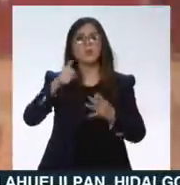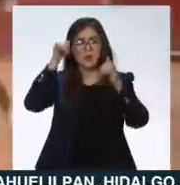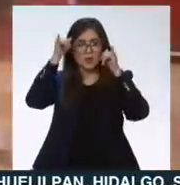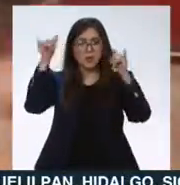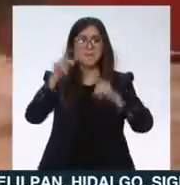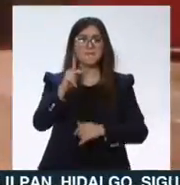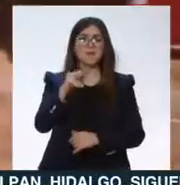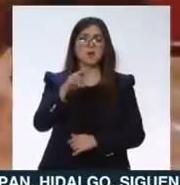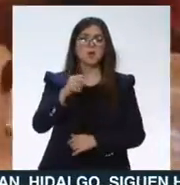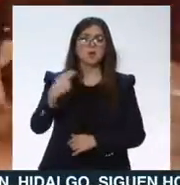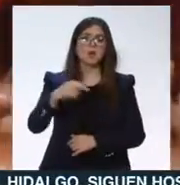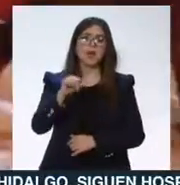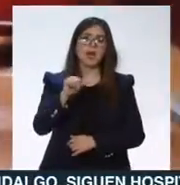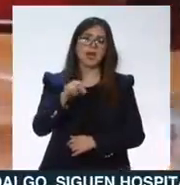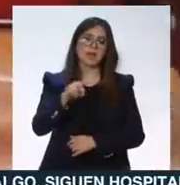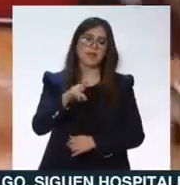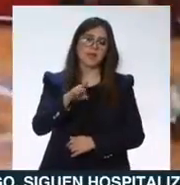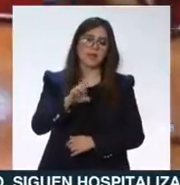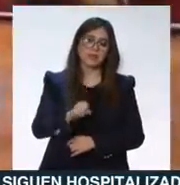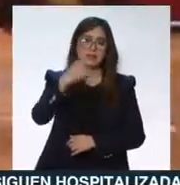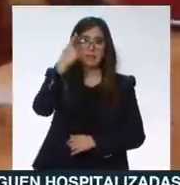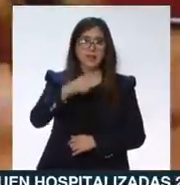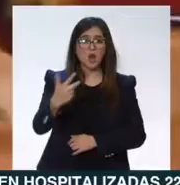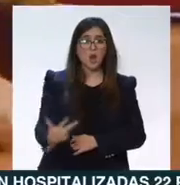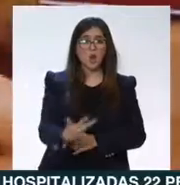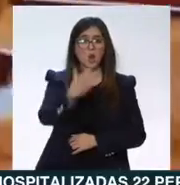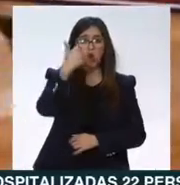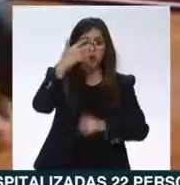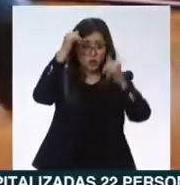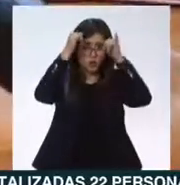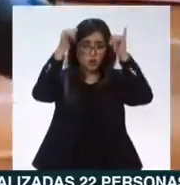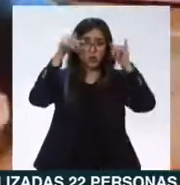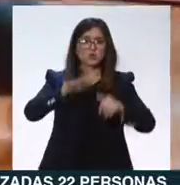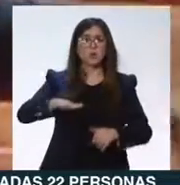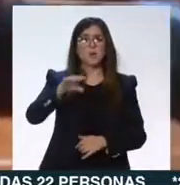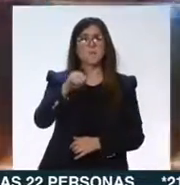peruano Andrés Roca Rey, para lidiar 8 toros de Montecristo.